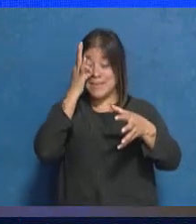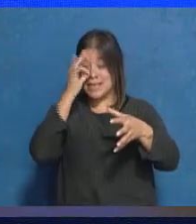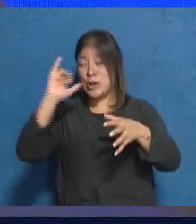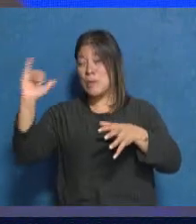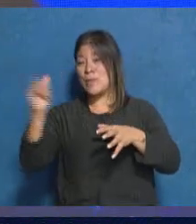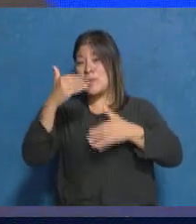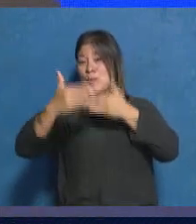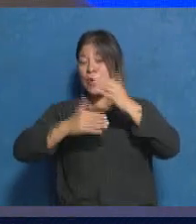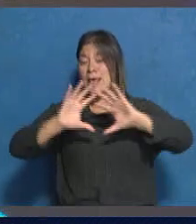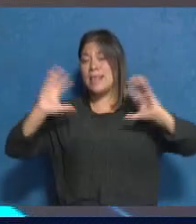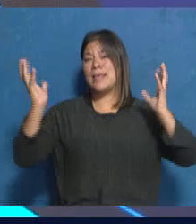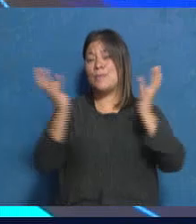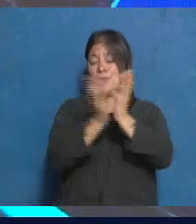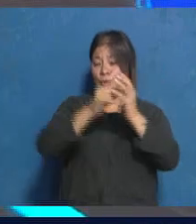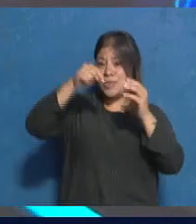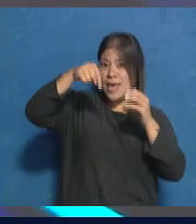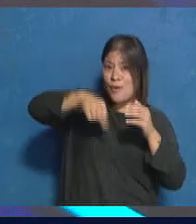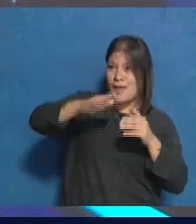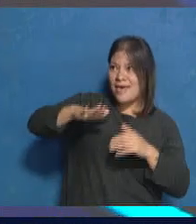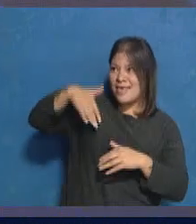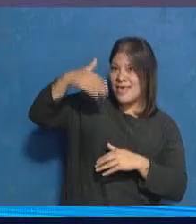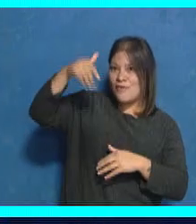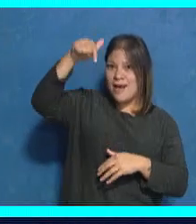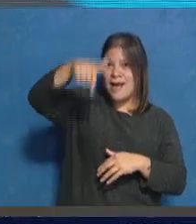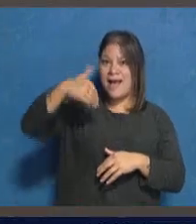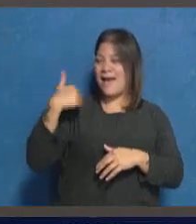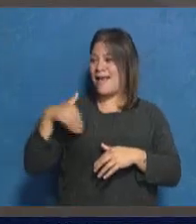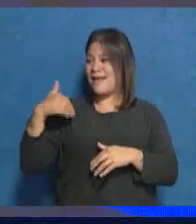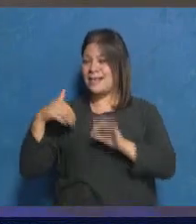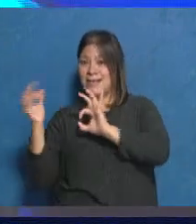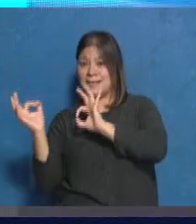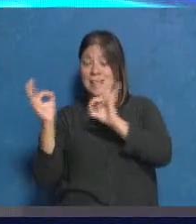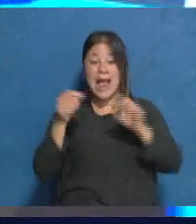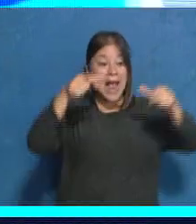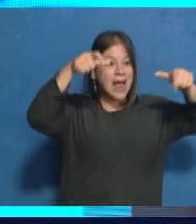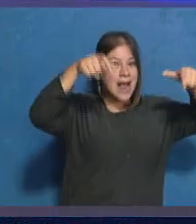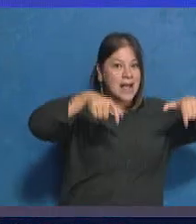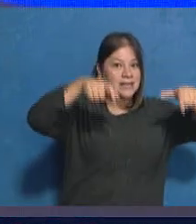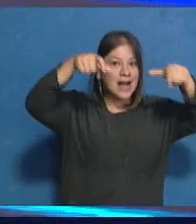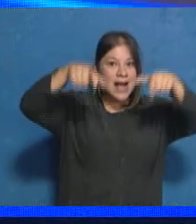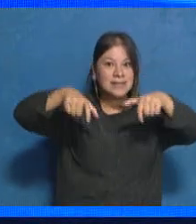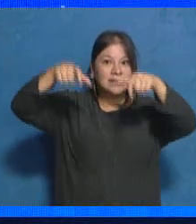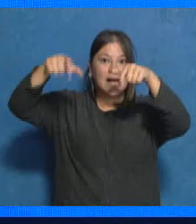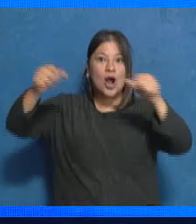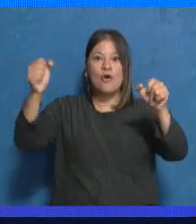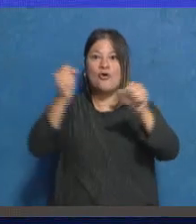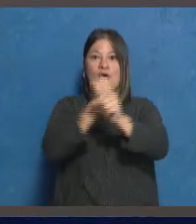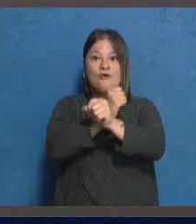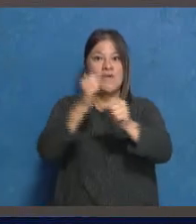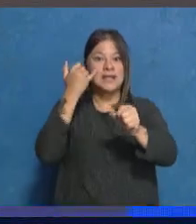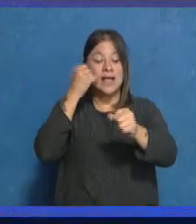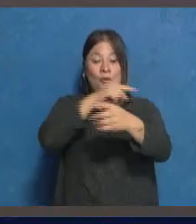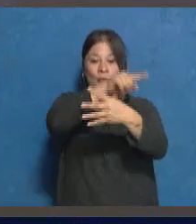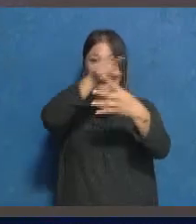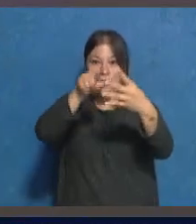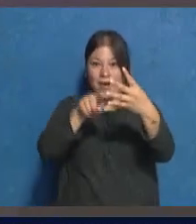del presente y del futuro, van a estar en nuestro país. Y ya están las sedes, ya están los 4 estadios que han elegido que van a